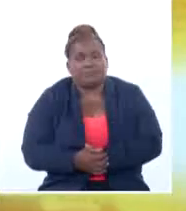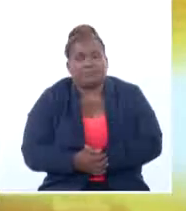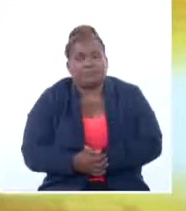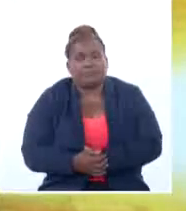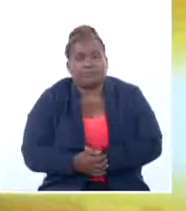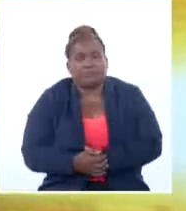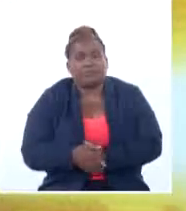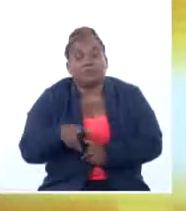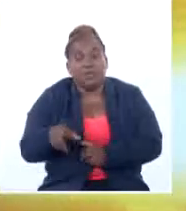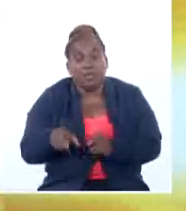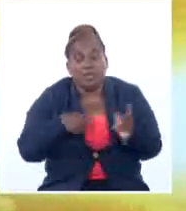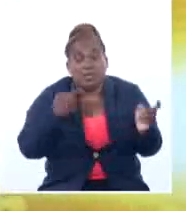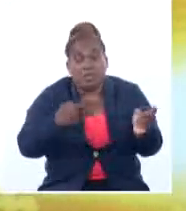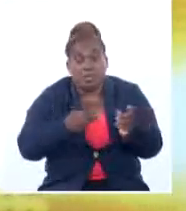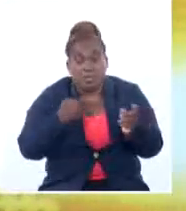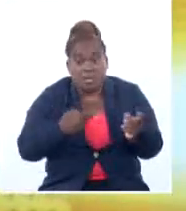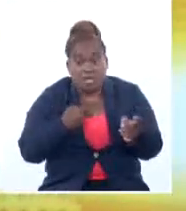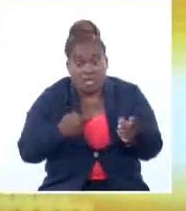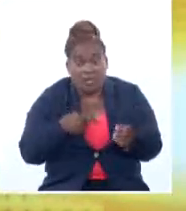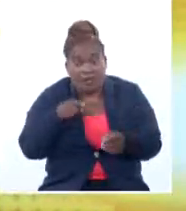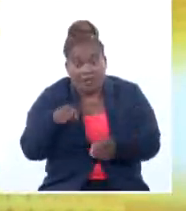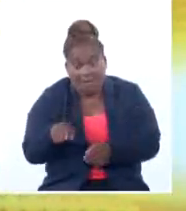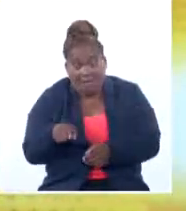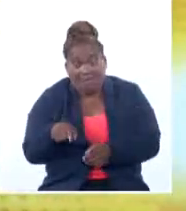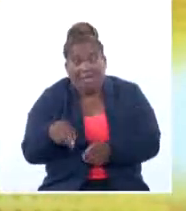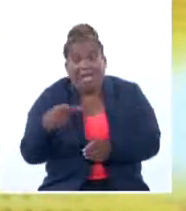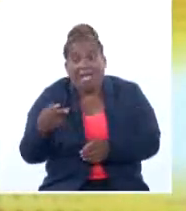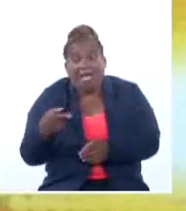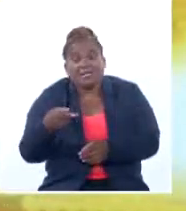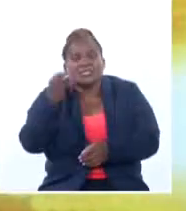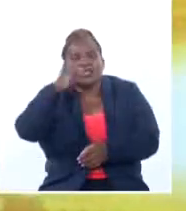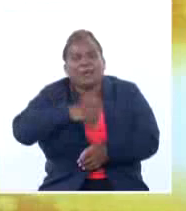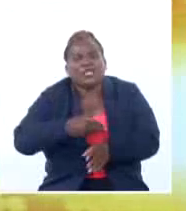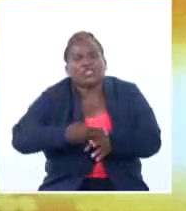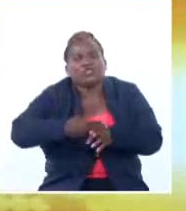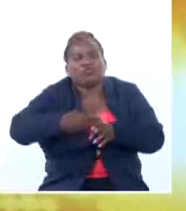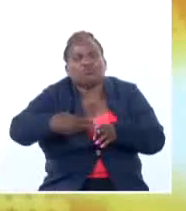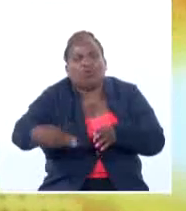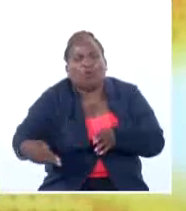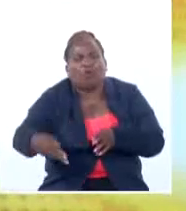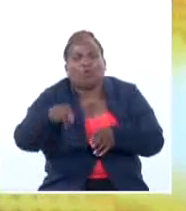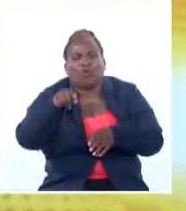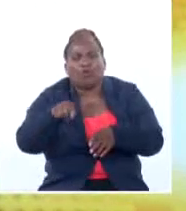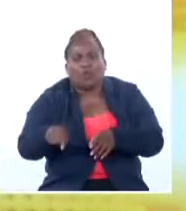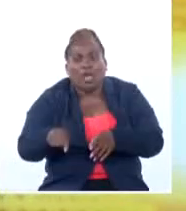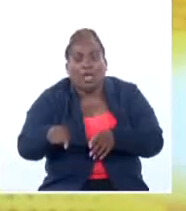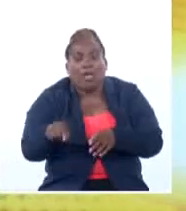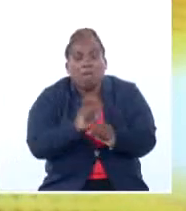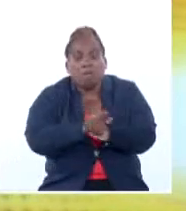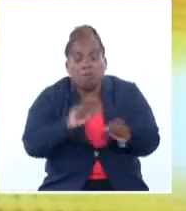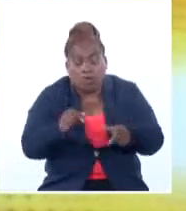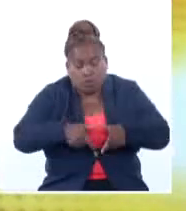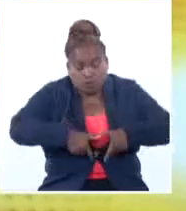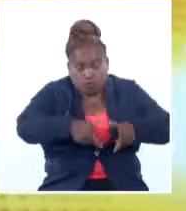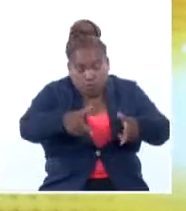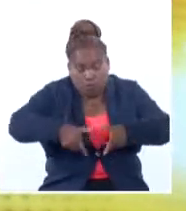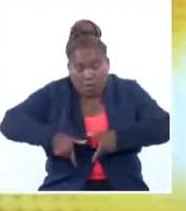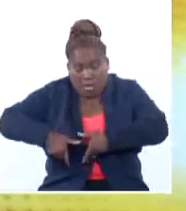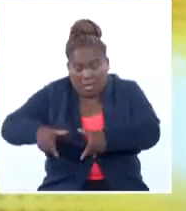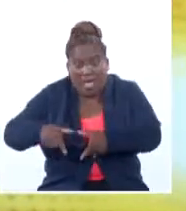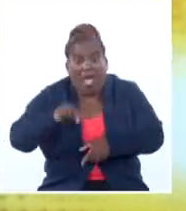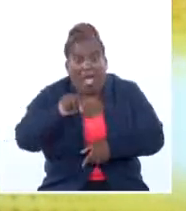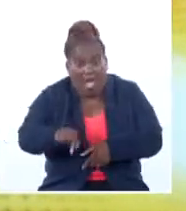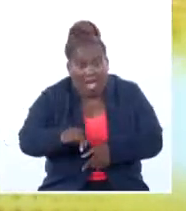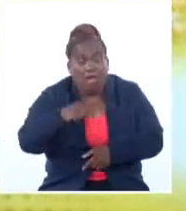Y de la guerra en el terreno a los antecedentes de este conflicto, y es que la trama sobre la voladura de las tuberías que conectaban a Rusia con